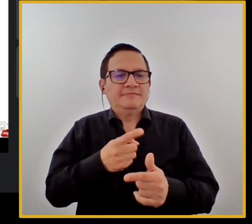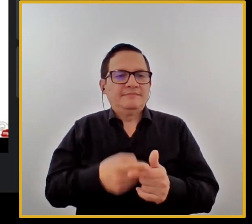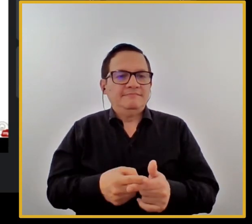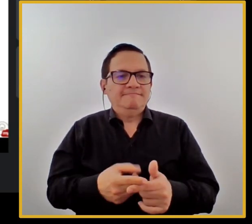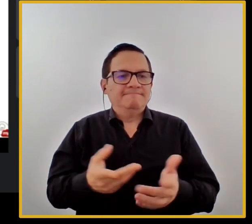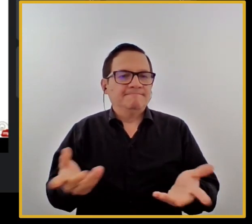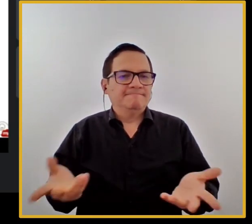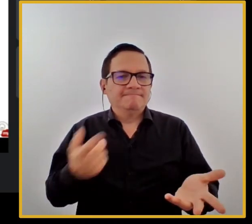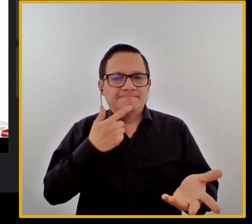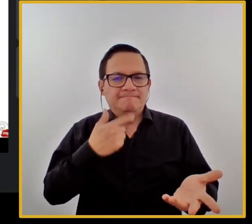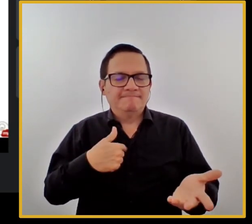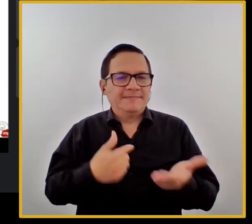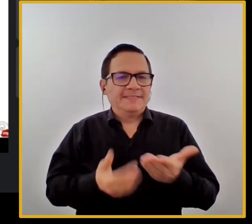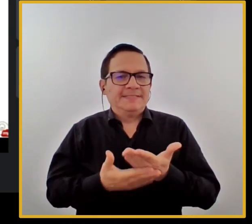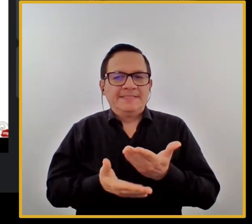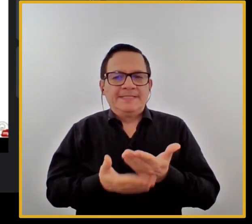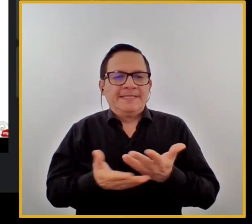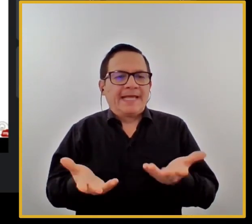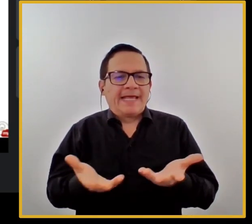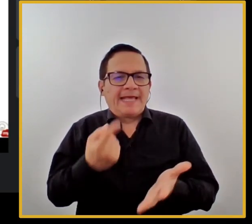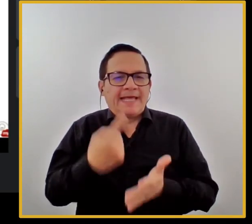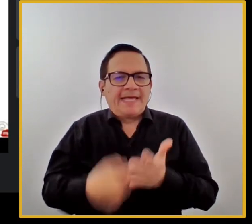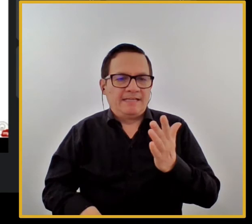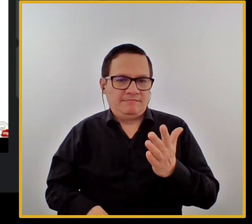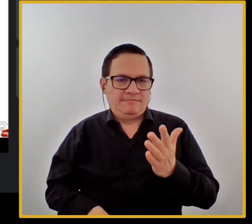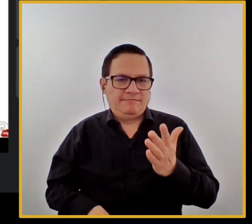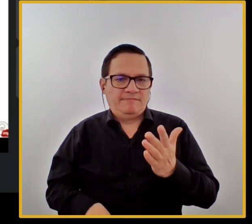Entonces, ¿qué me está diciendo? Que este